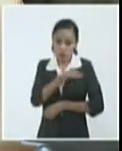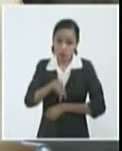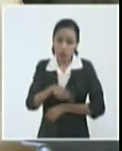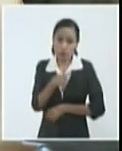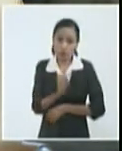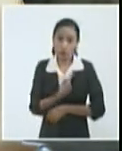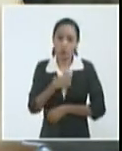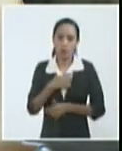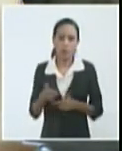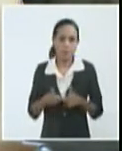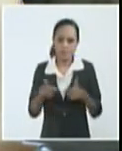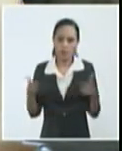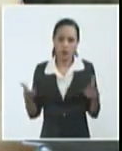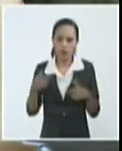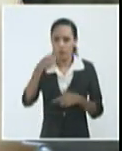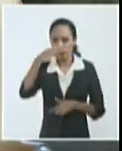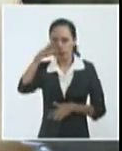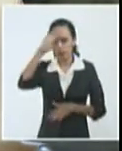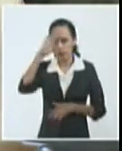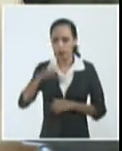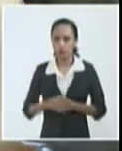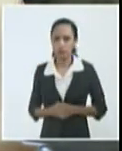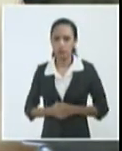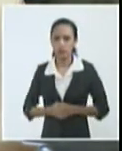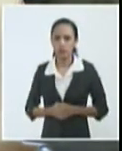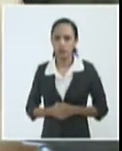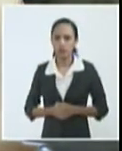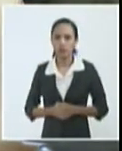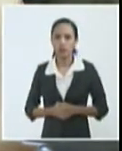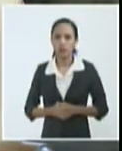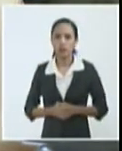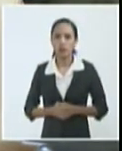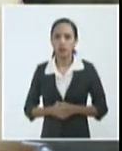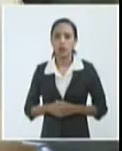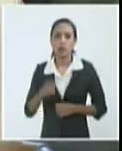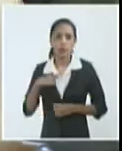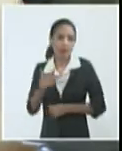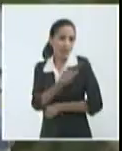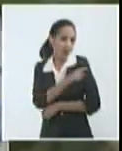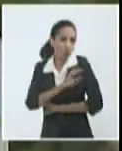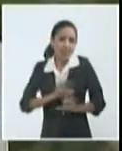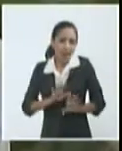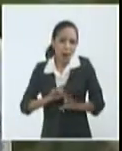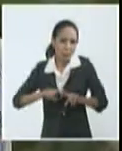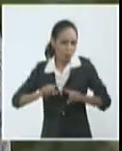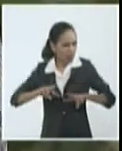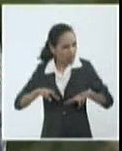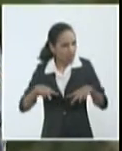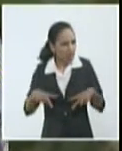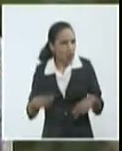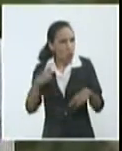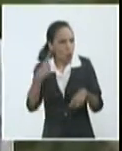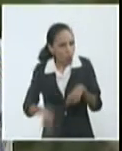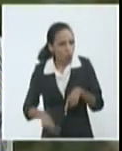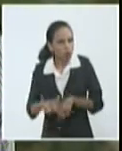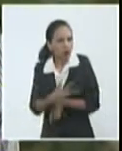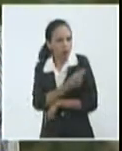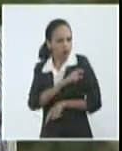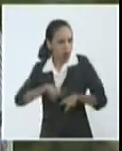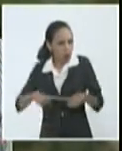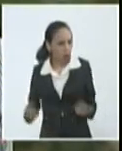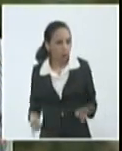de los cubanos no es suficiente. ¿Por qué viene este refuerzo? Bueno, interesante pregunta. Yo creo que tenemos que